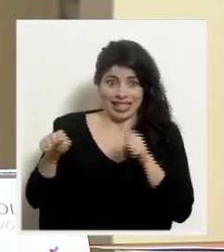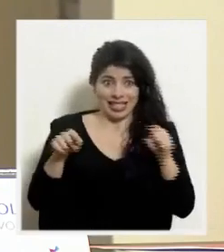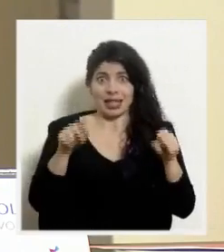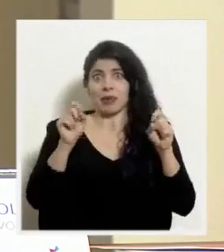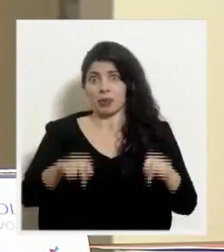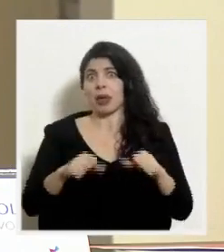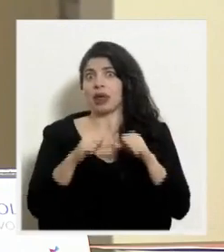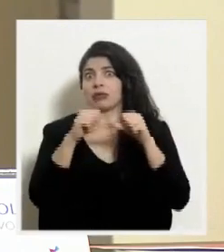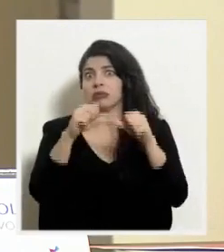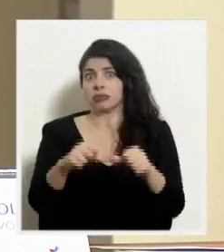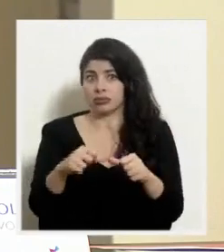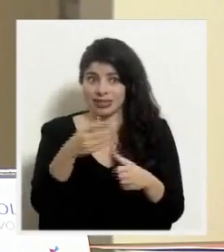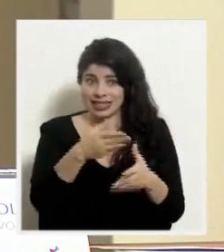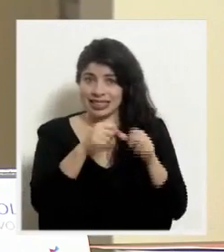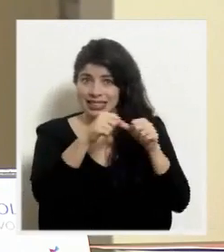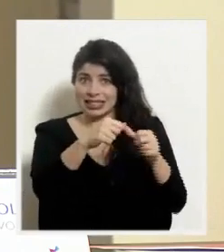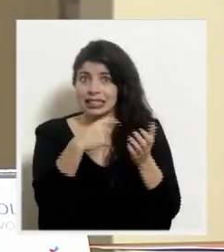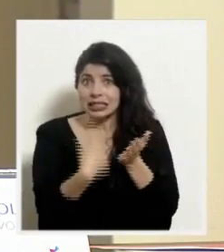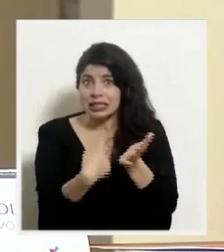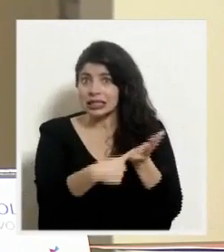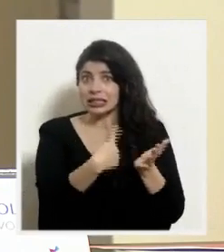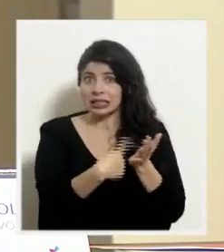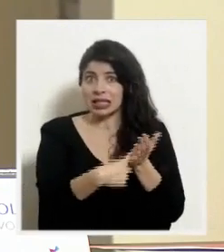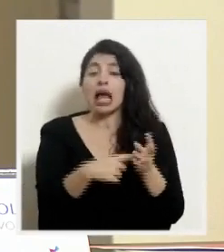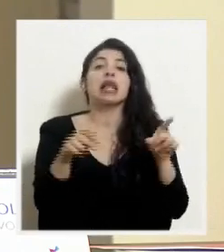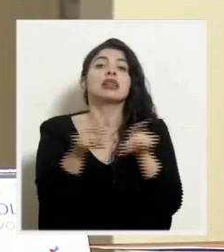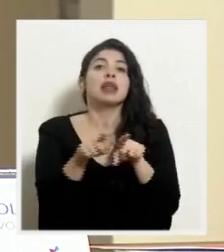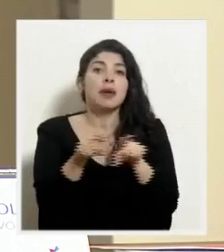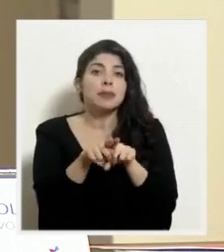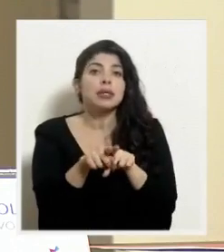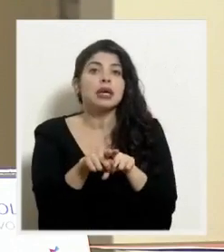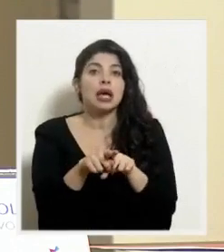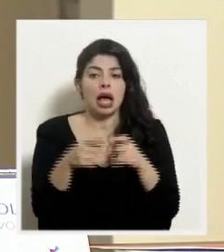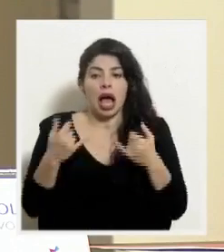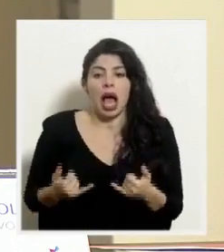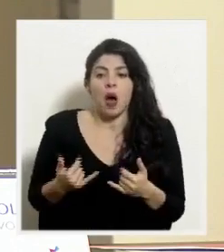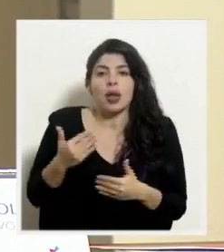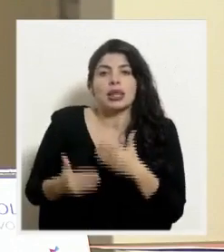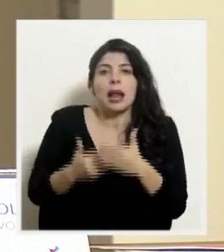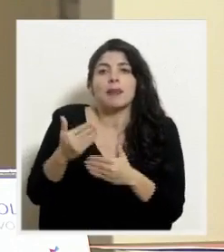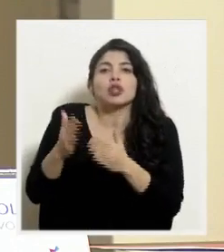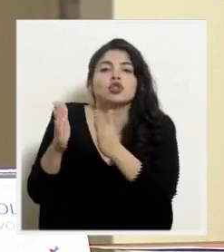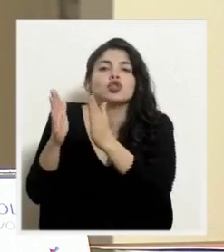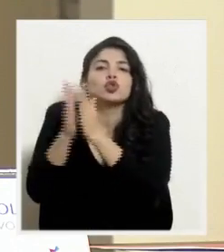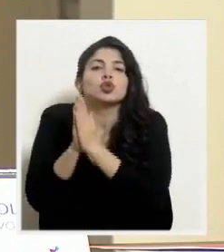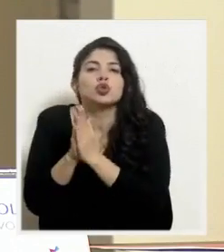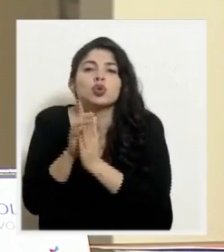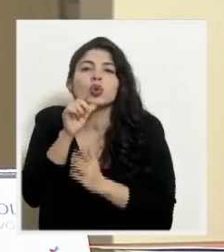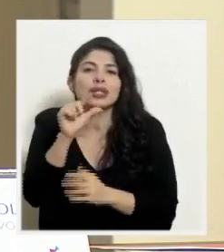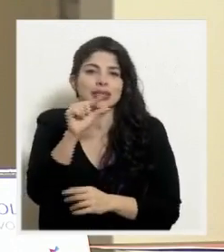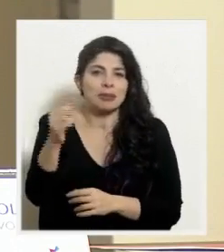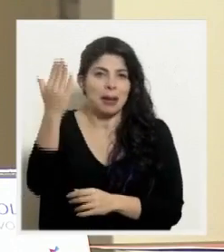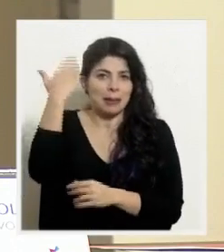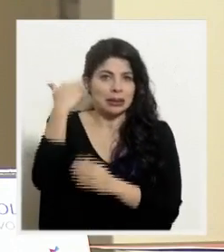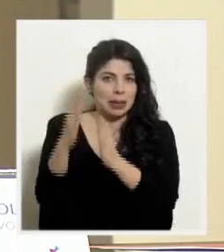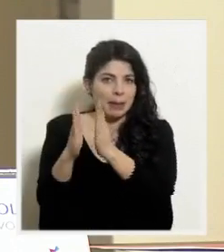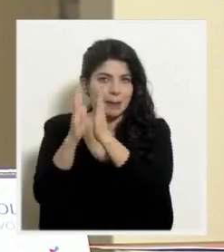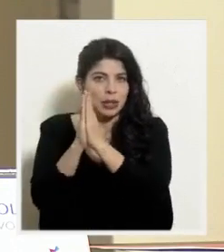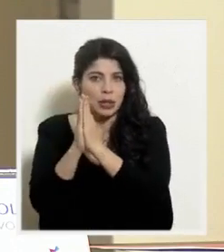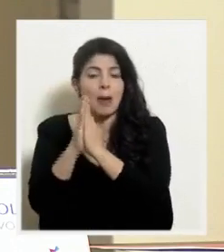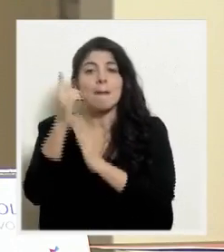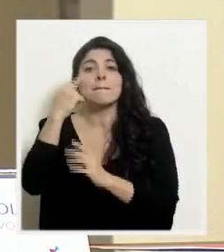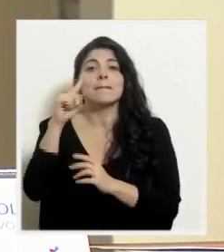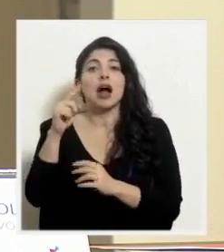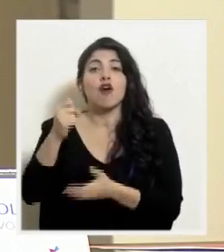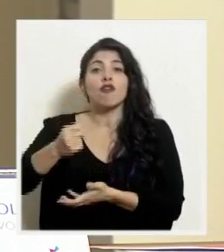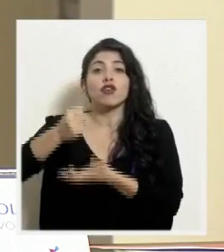línea, eso está en la mesa de discusión. También estamos tramitando una solicitud que nos hicieron la semana pasada para poder aplicar